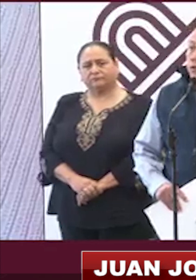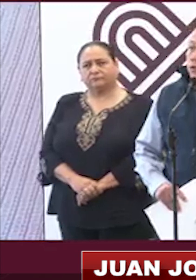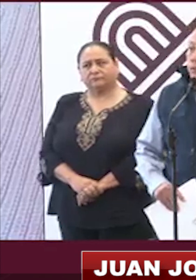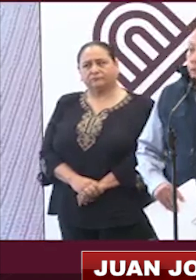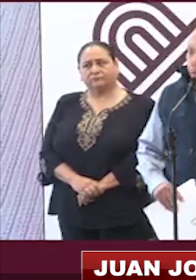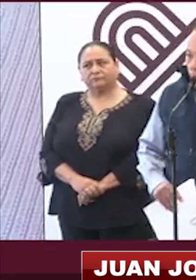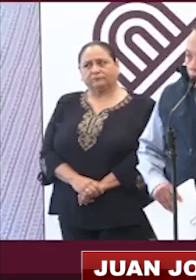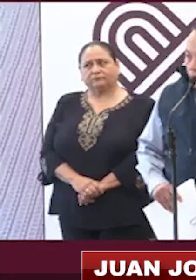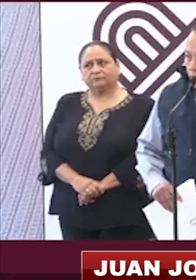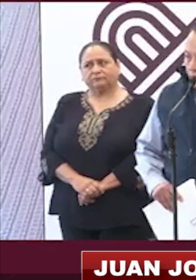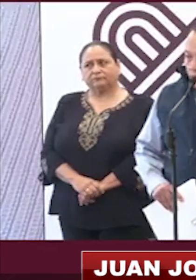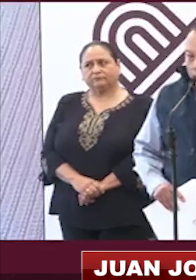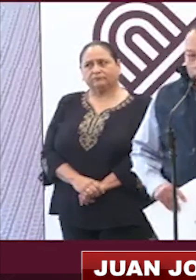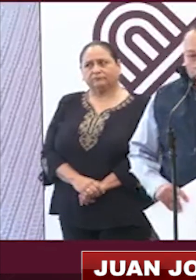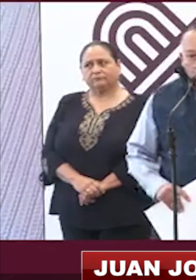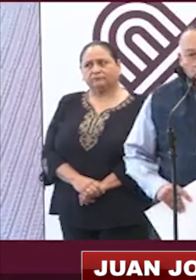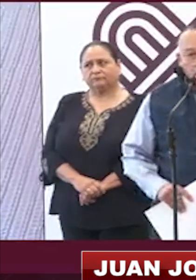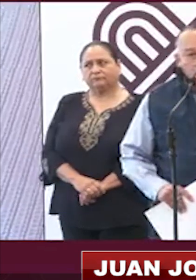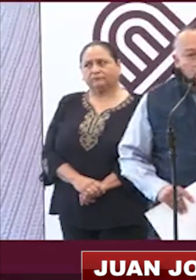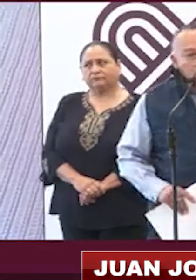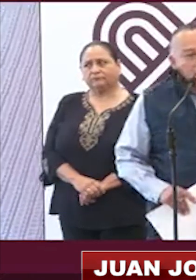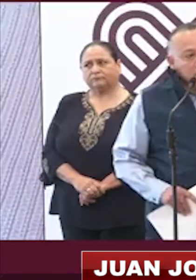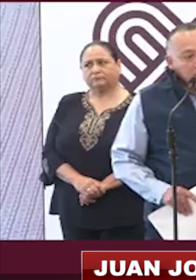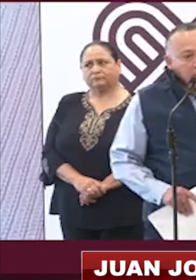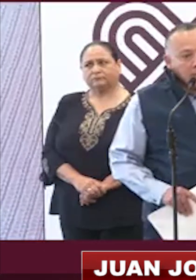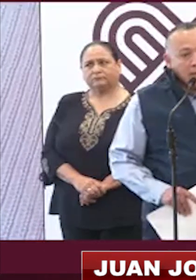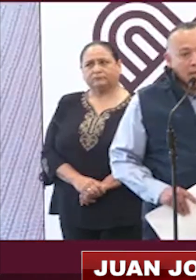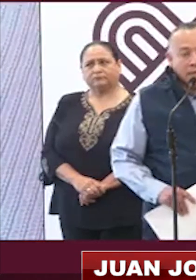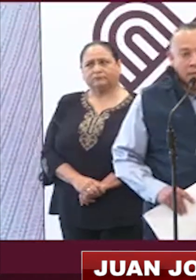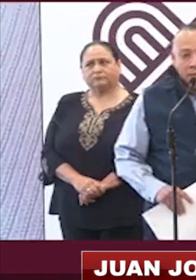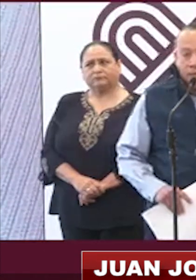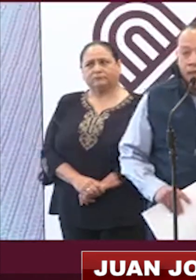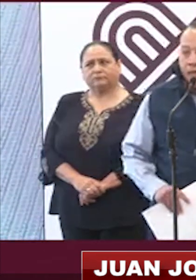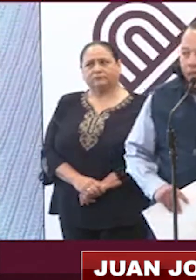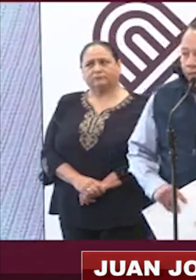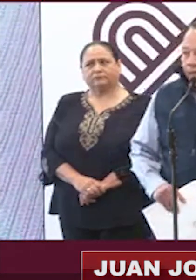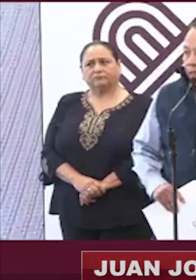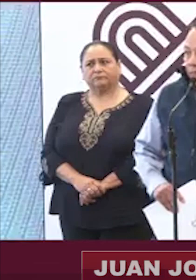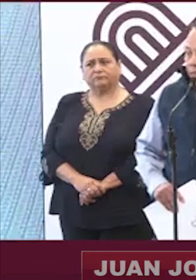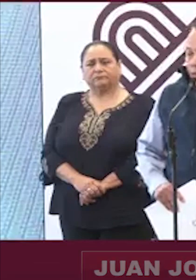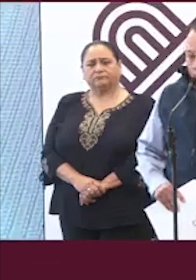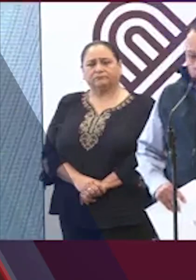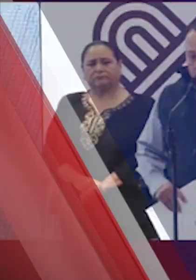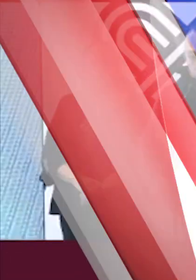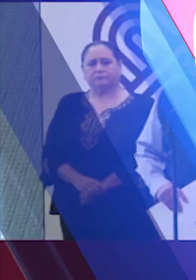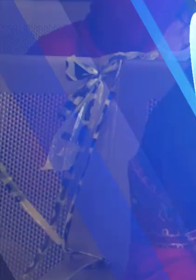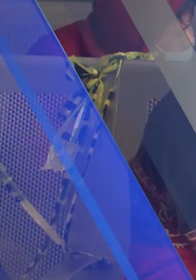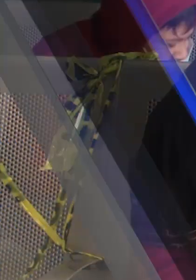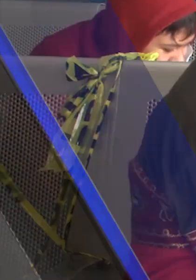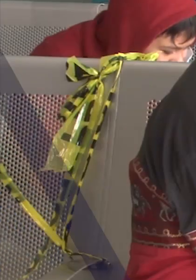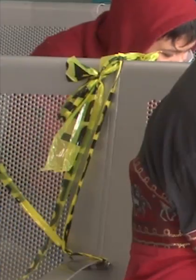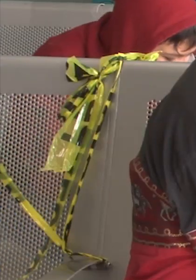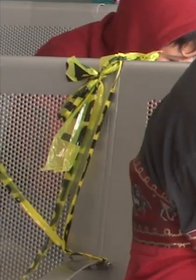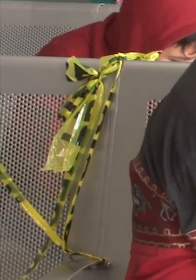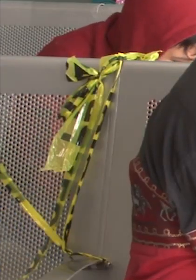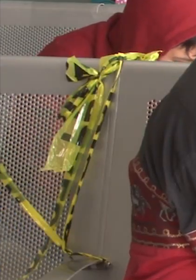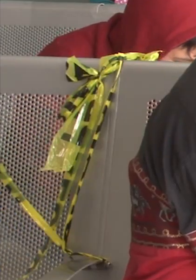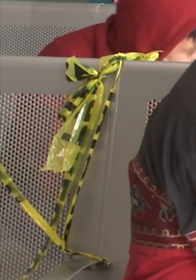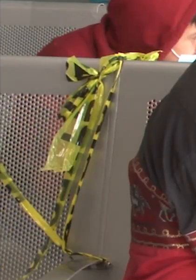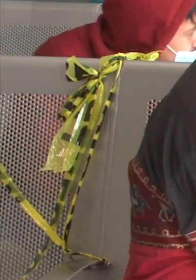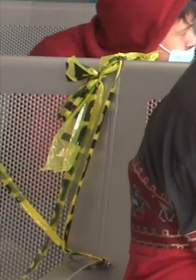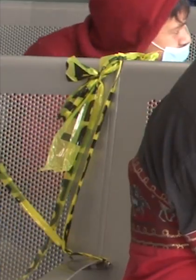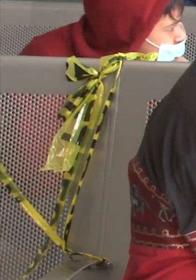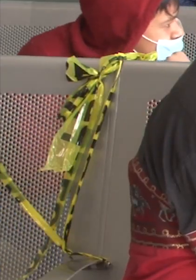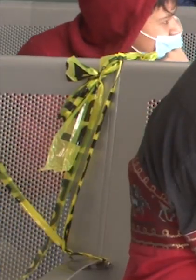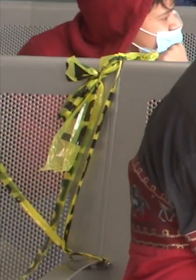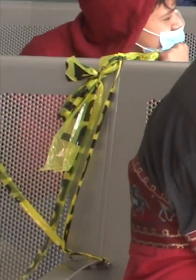son subdirecciones y diverso personal de las distintas áreas administrativas. De los otros denunciados en